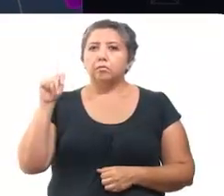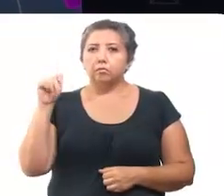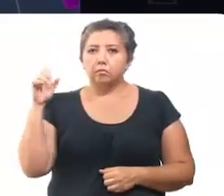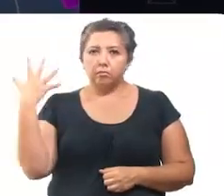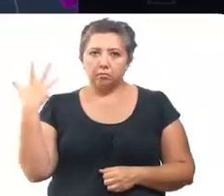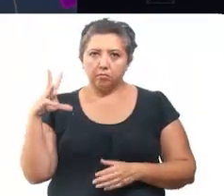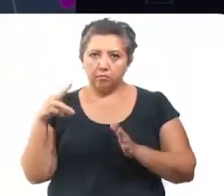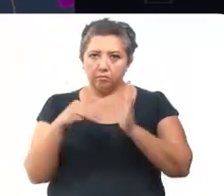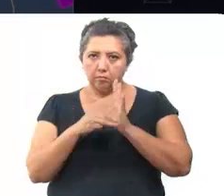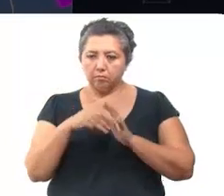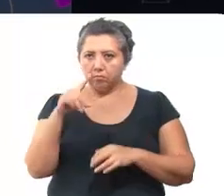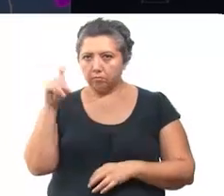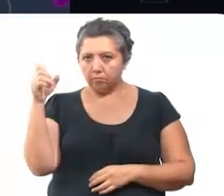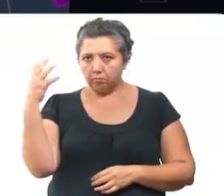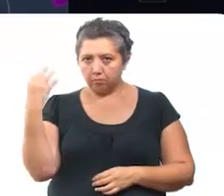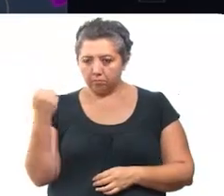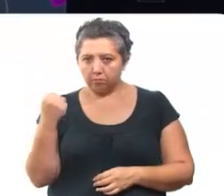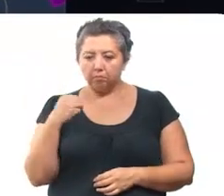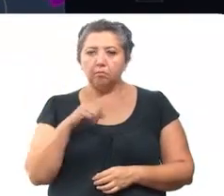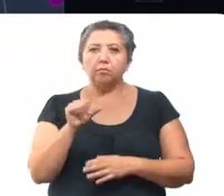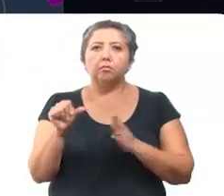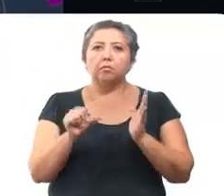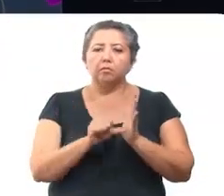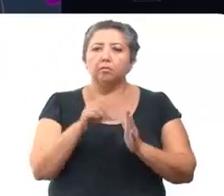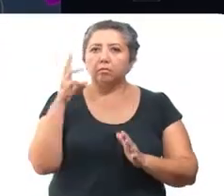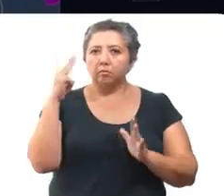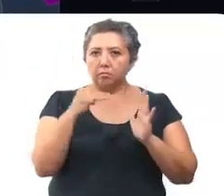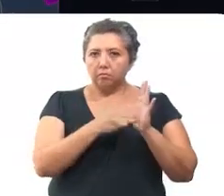oriente, 10.109. En la zona centro,